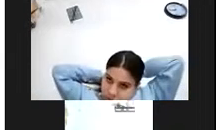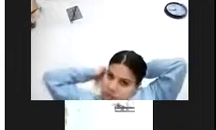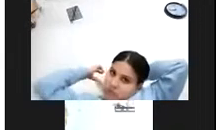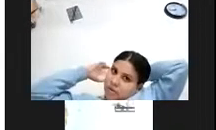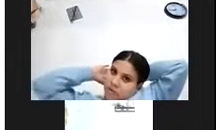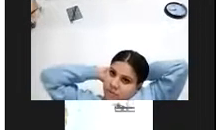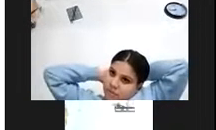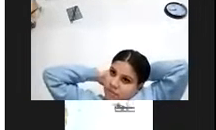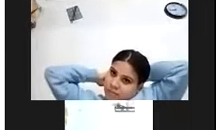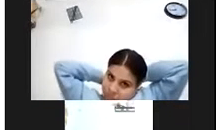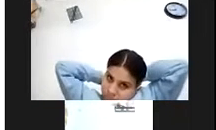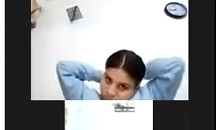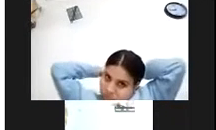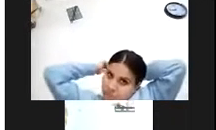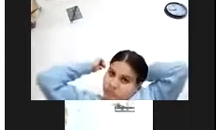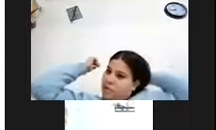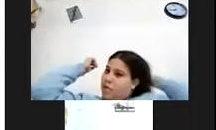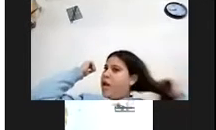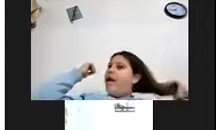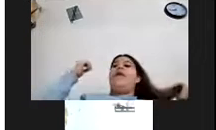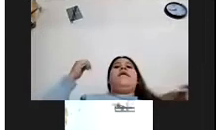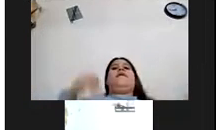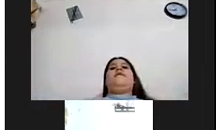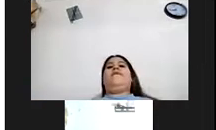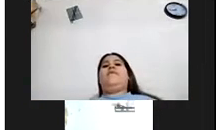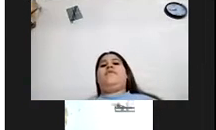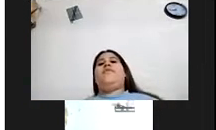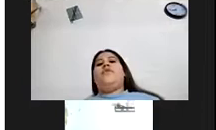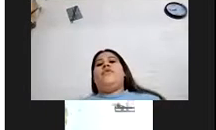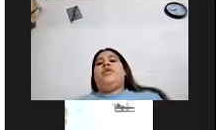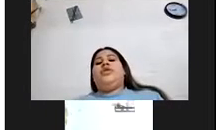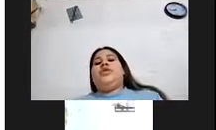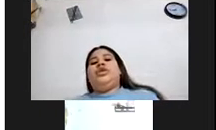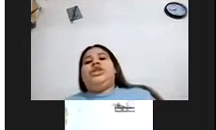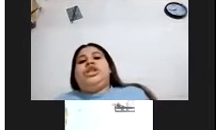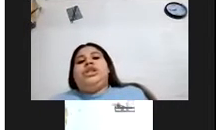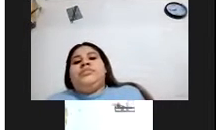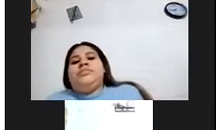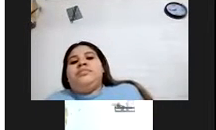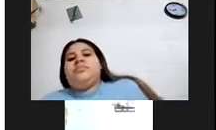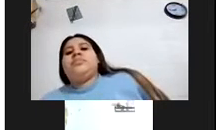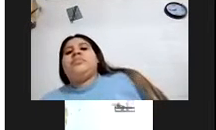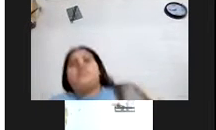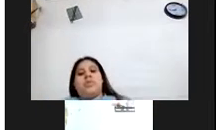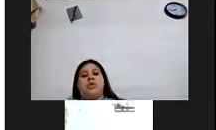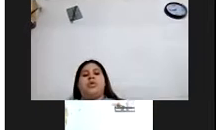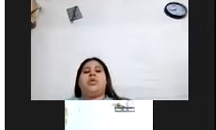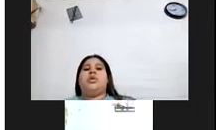E. E. E. F. F. E. G.